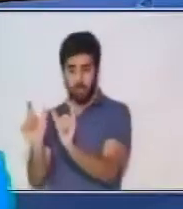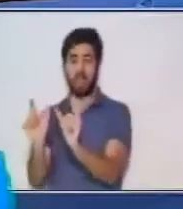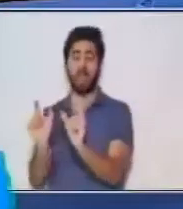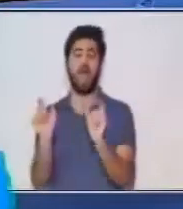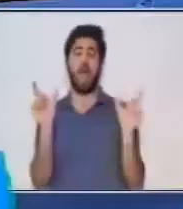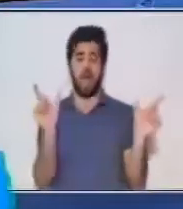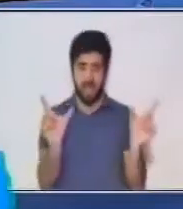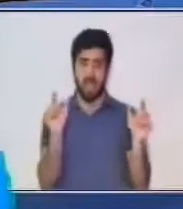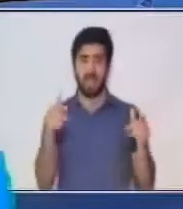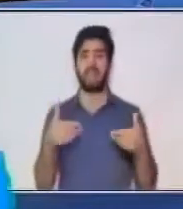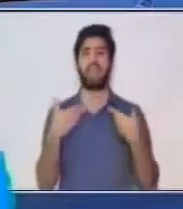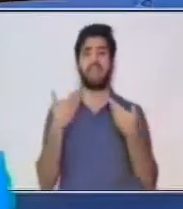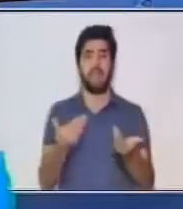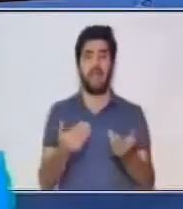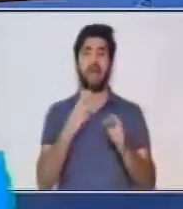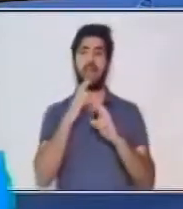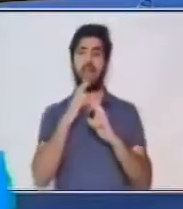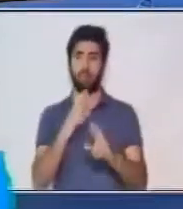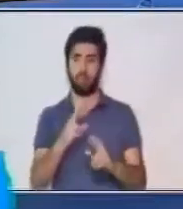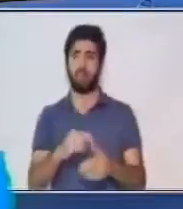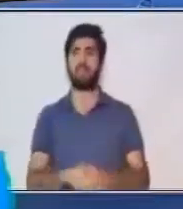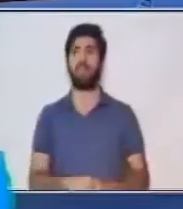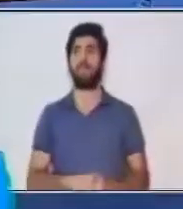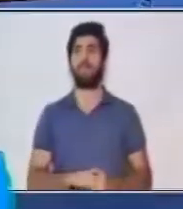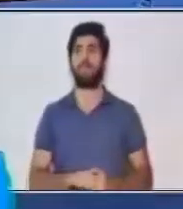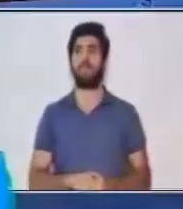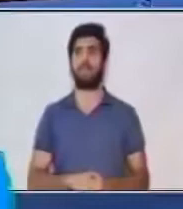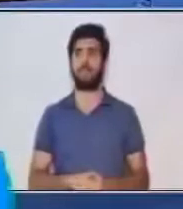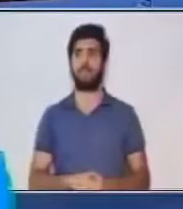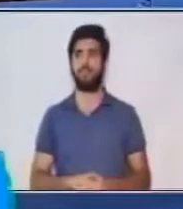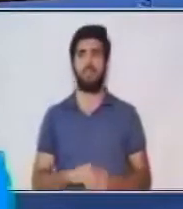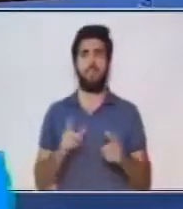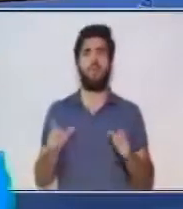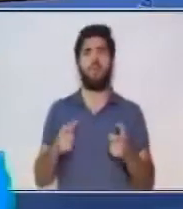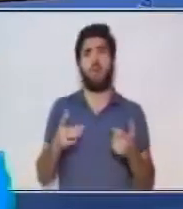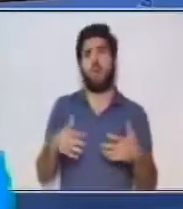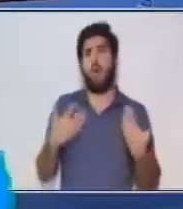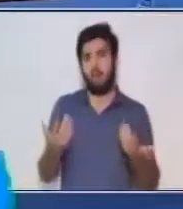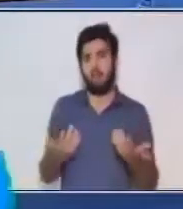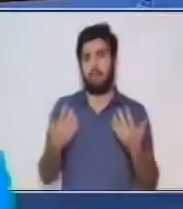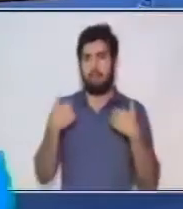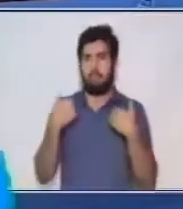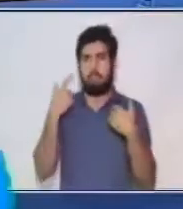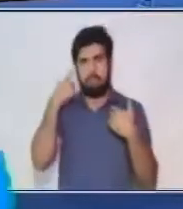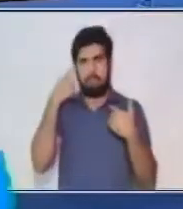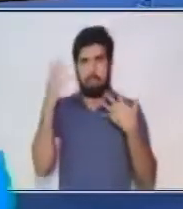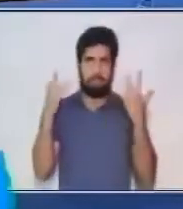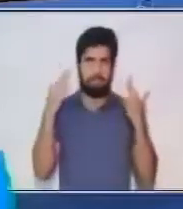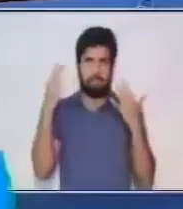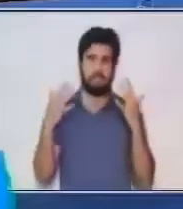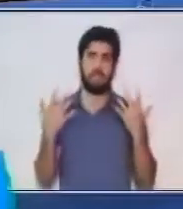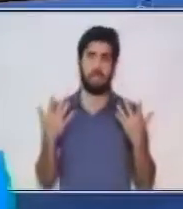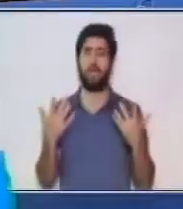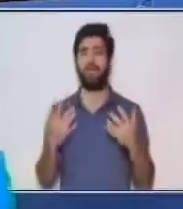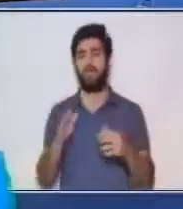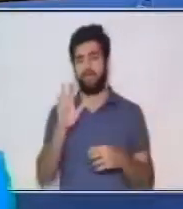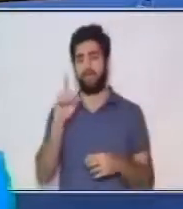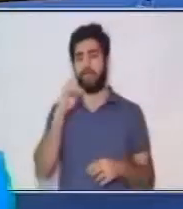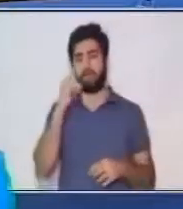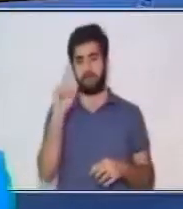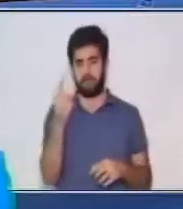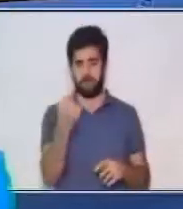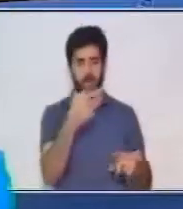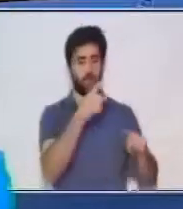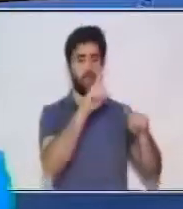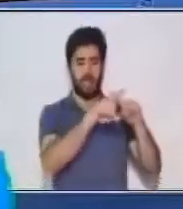la raíz del primer término. ¿Cómo va a ser eso? El primer término es x y